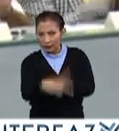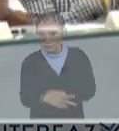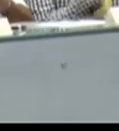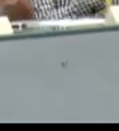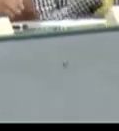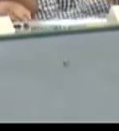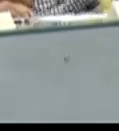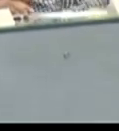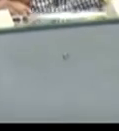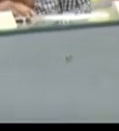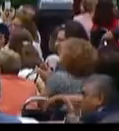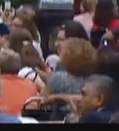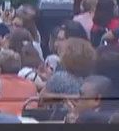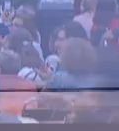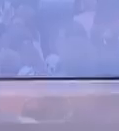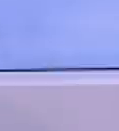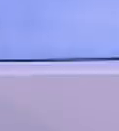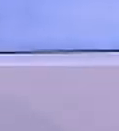país.